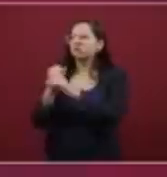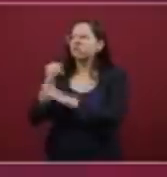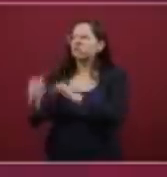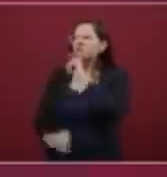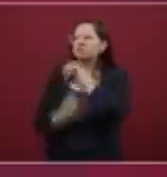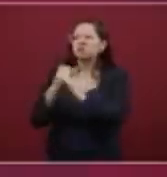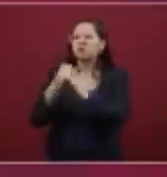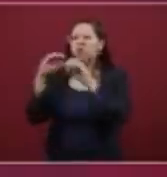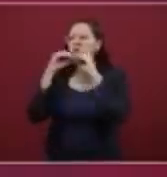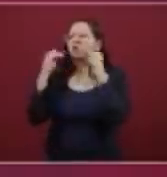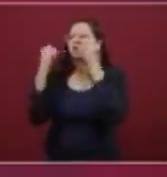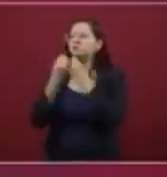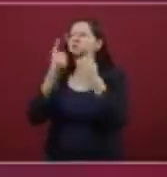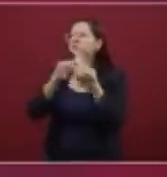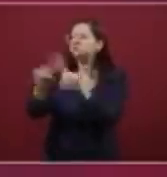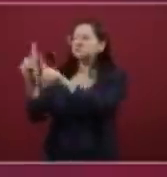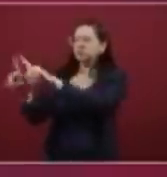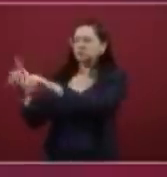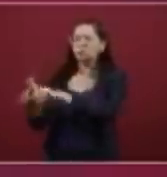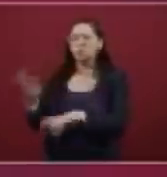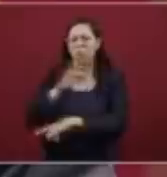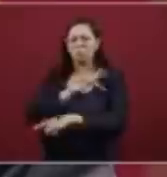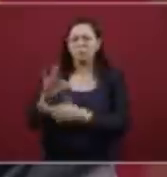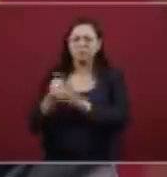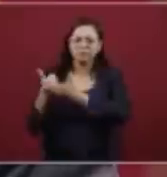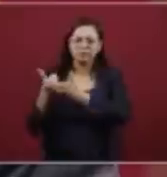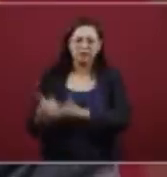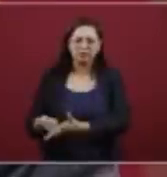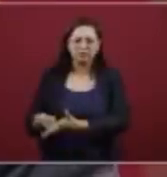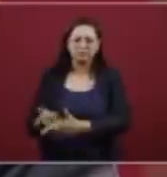que pueden contribuir a esa función.